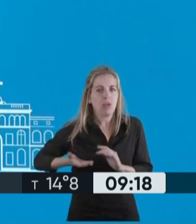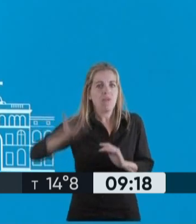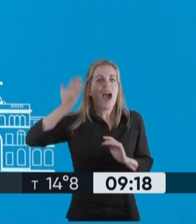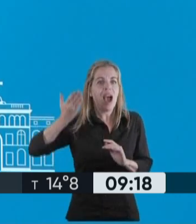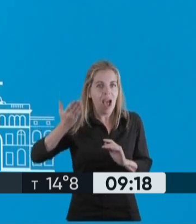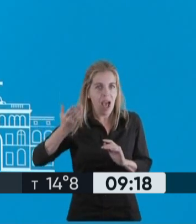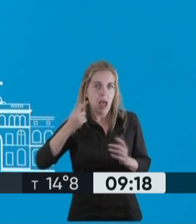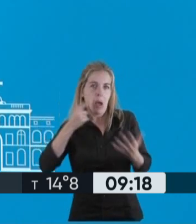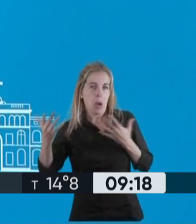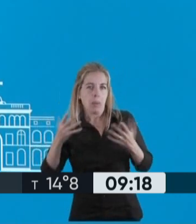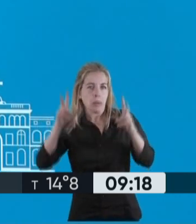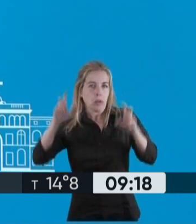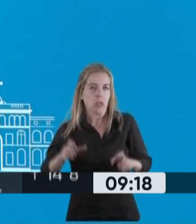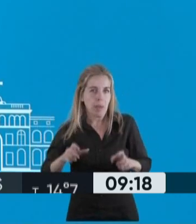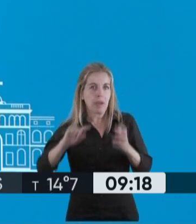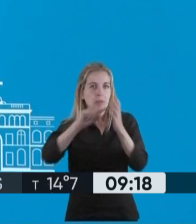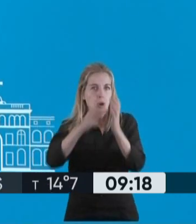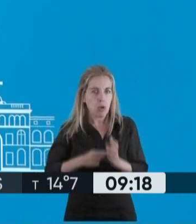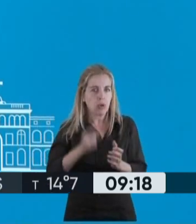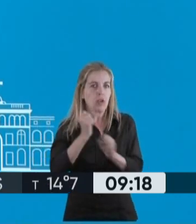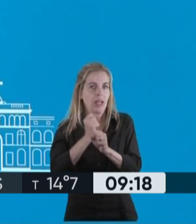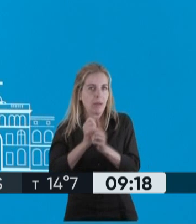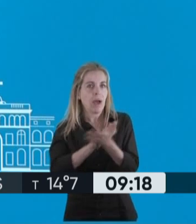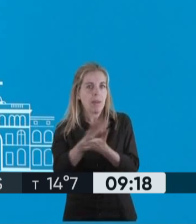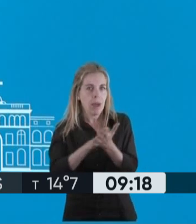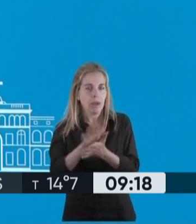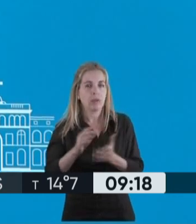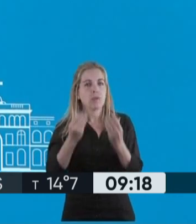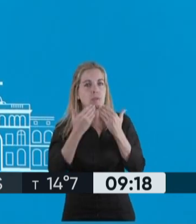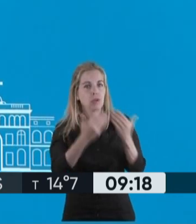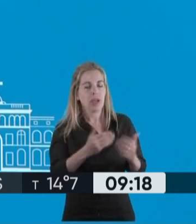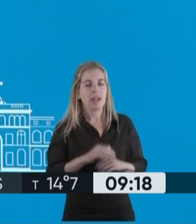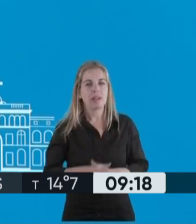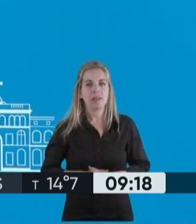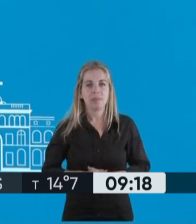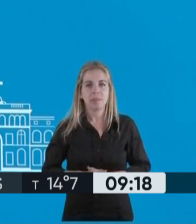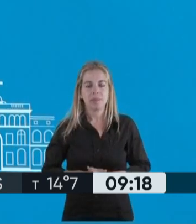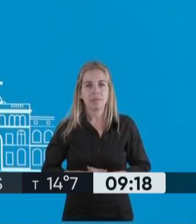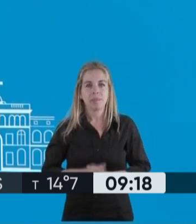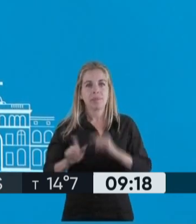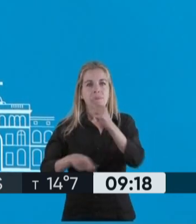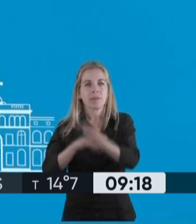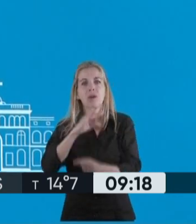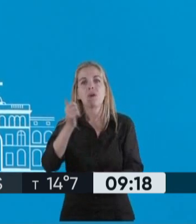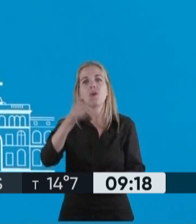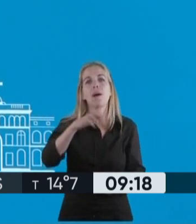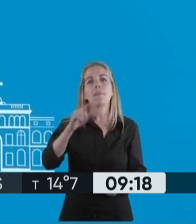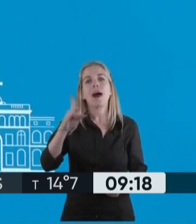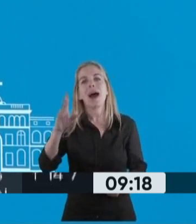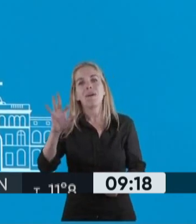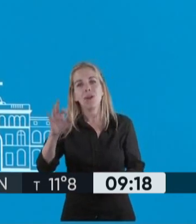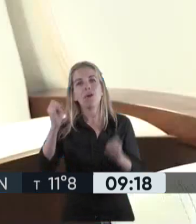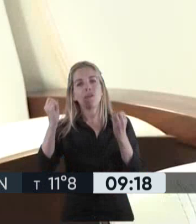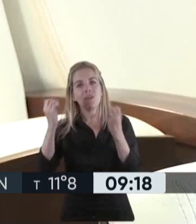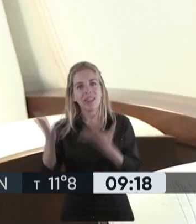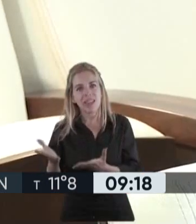esas metas en cuenta todos los temas se están conversando. Muchas gracias, Jonathan. Juan Pablo Peralta, ¿cómo le va? Buen día.